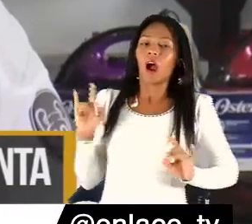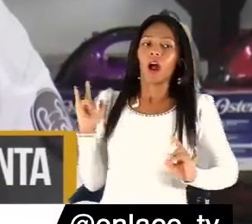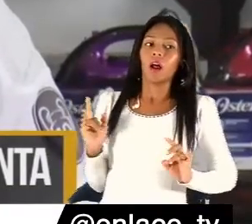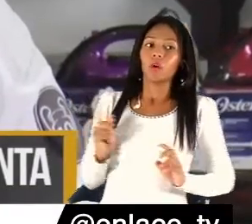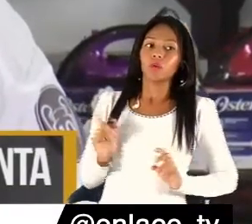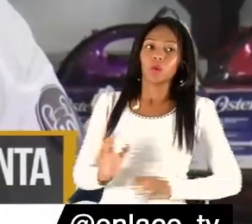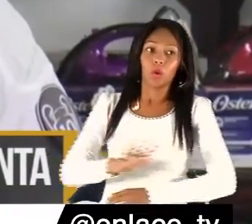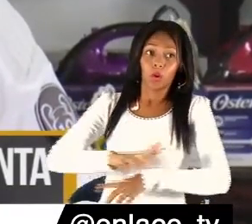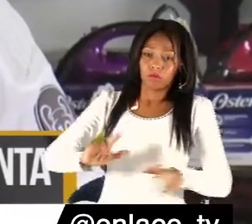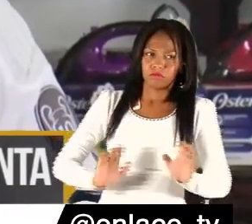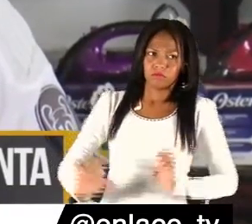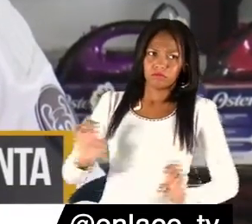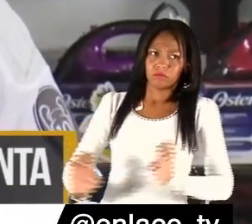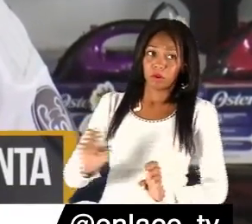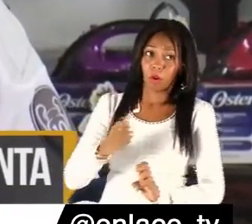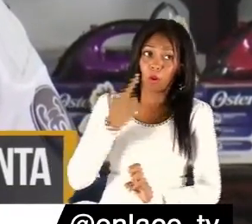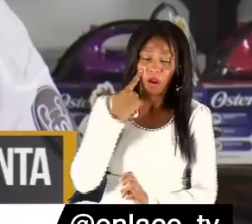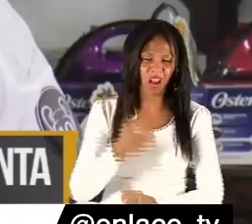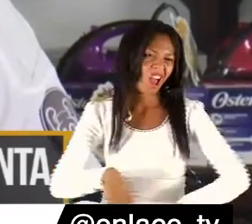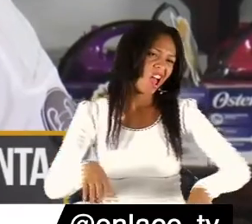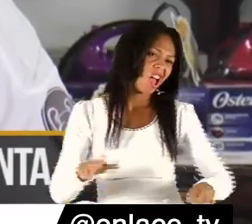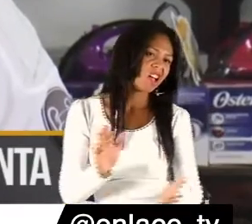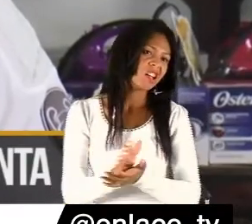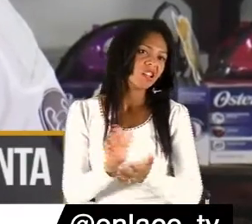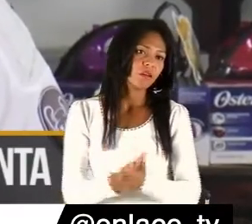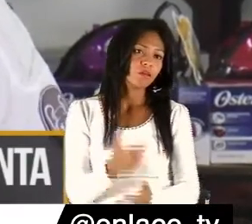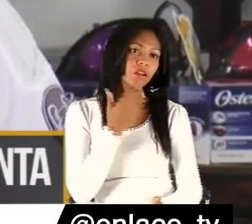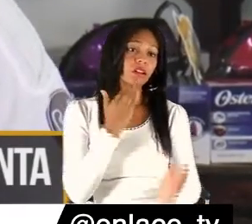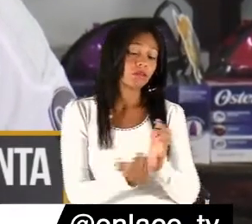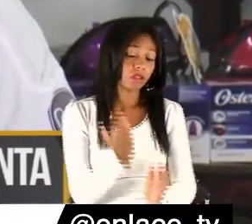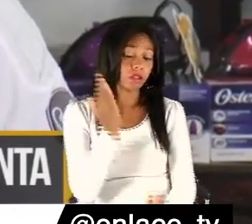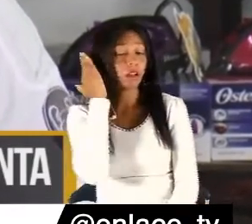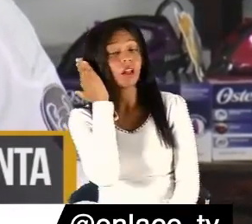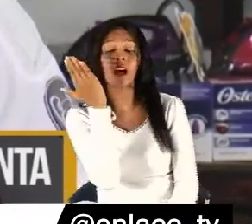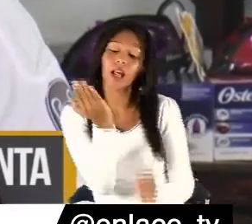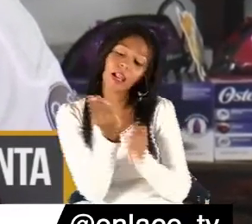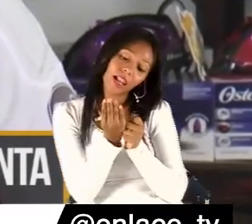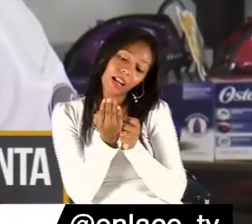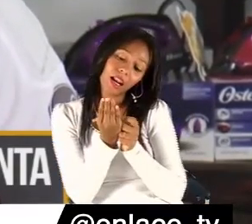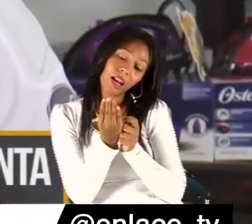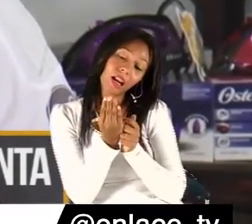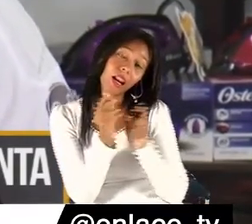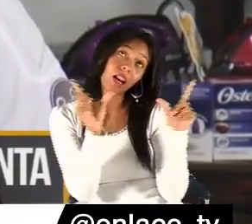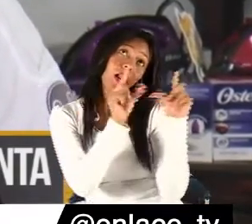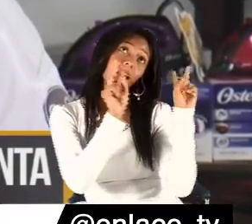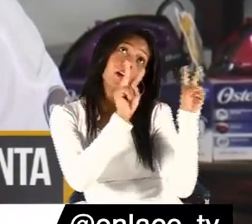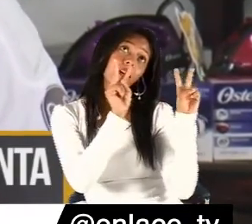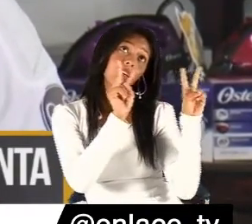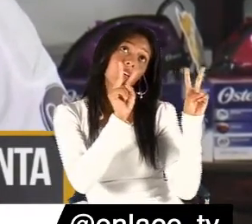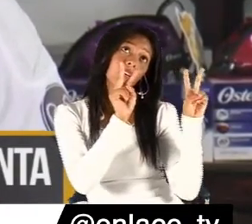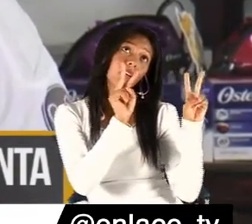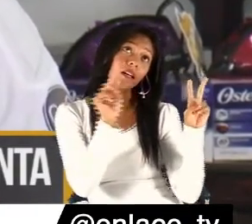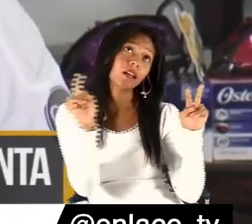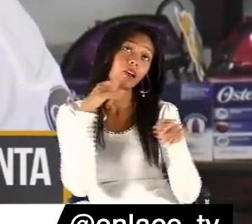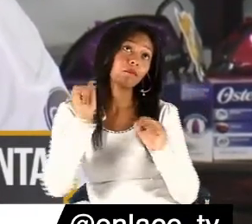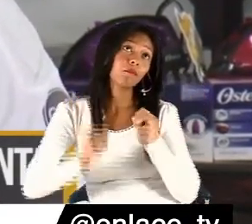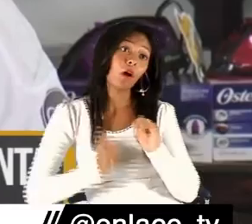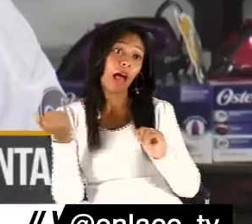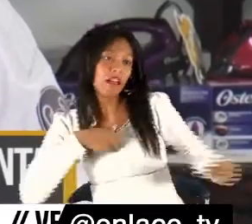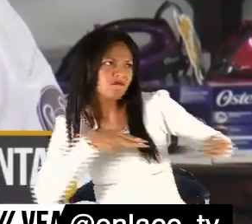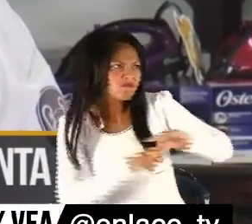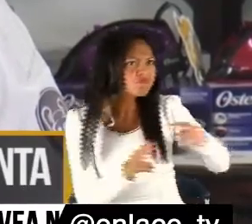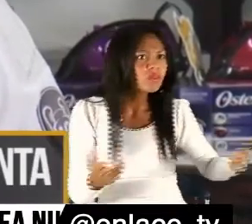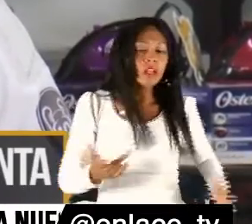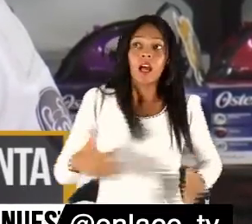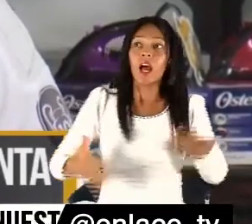Estemos atentos y que no demos papaya. Eso de estar distraídos con los celulares, de estar viendo televisión, le da más papaya a ellos para que se puedan aprovechar de